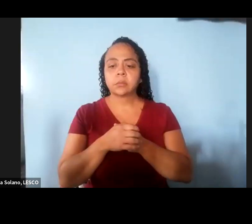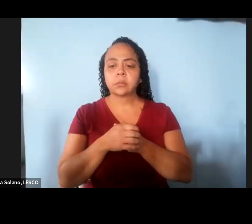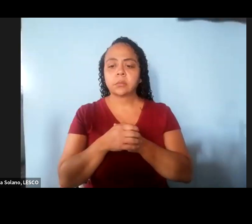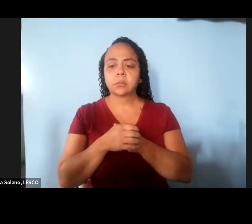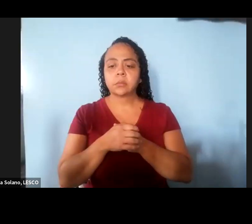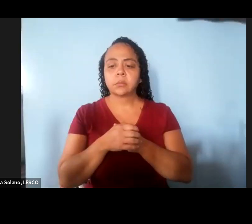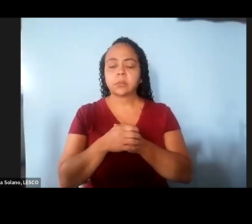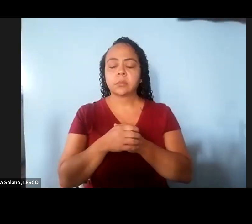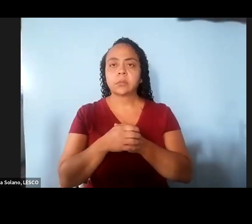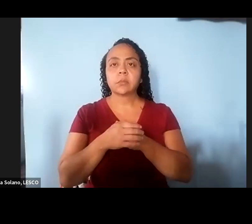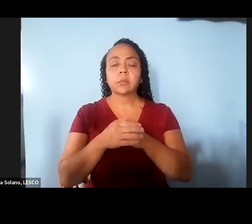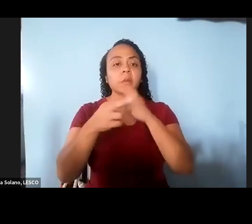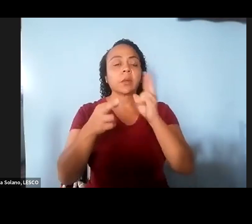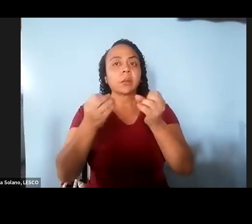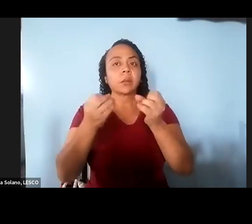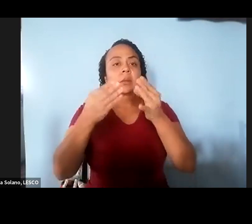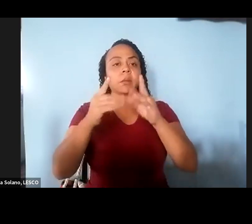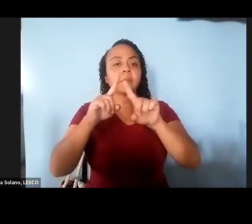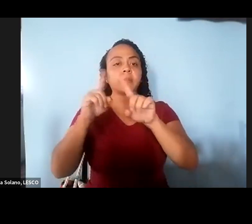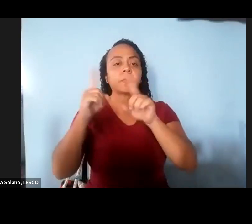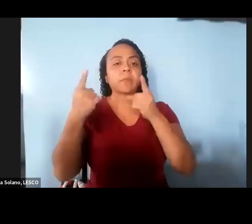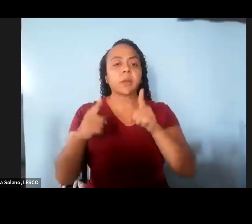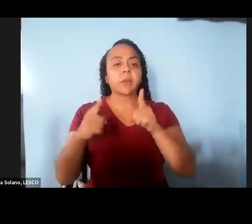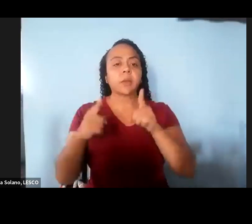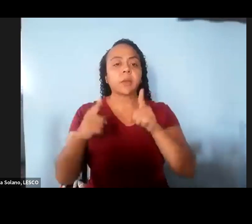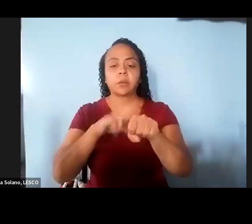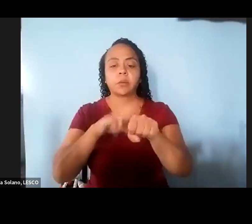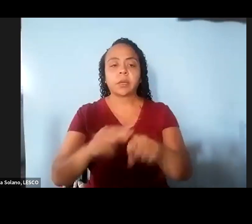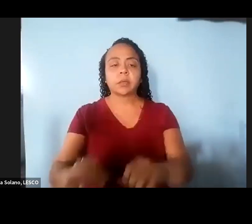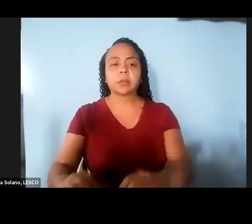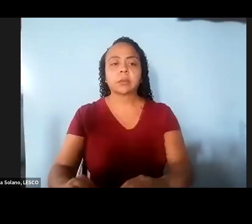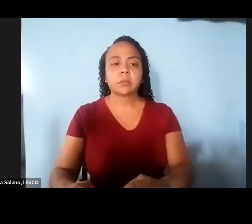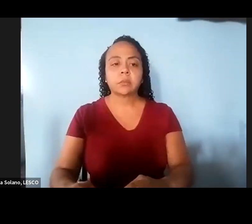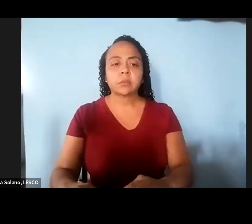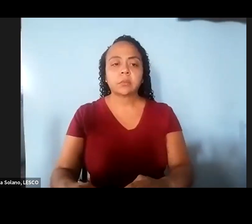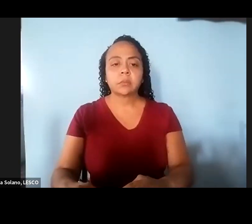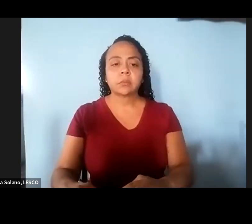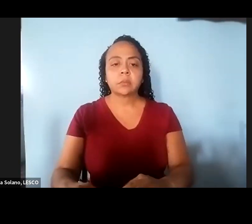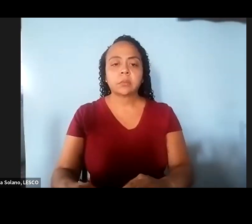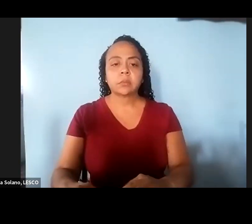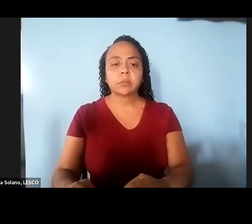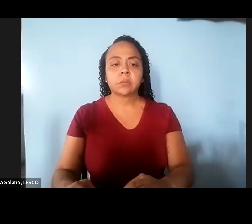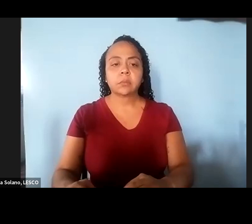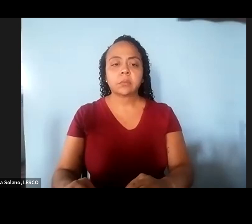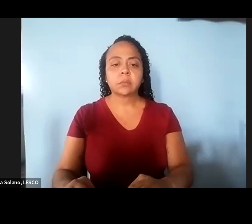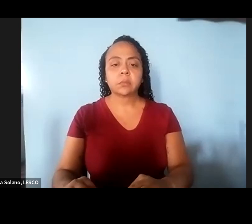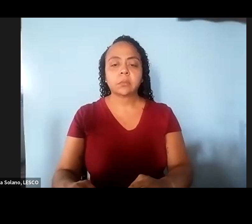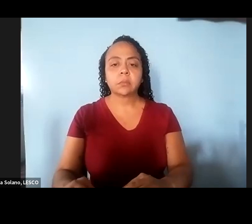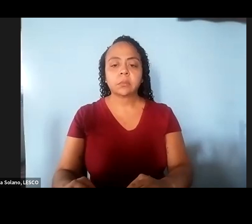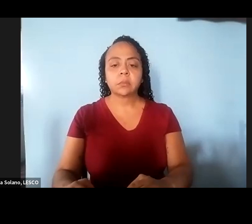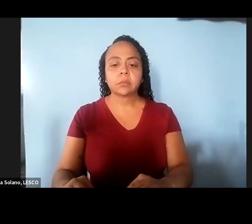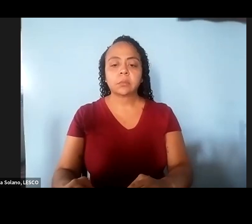región múltiples fenómenos naturales nos afectaron entre los que destacan los huracanes esta idiota las tormentas tropicales